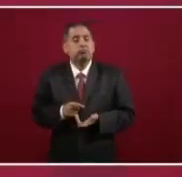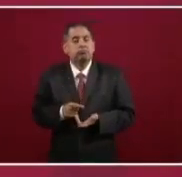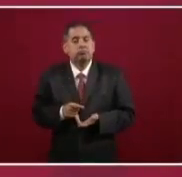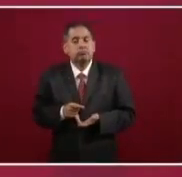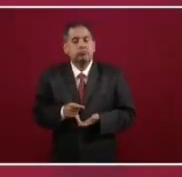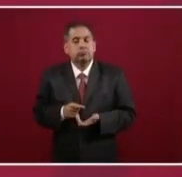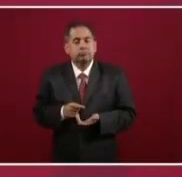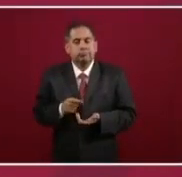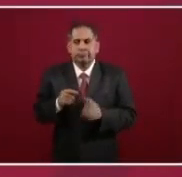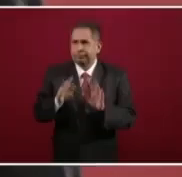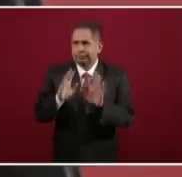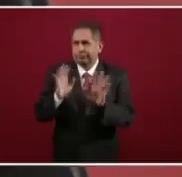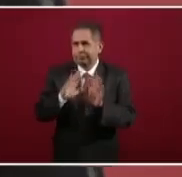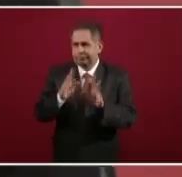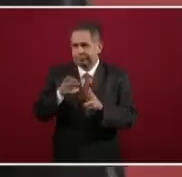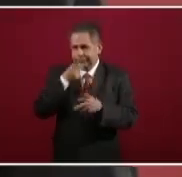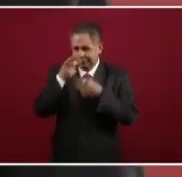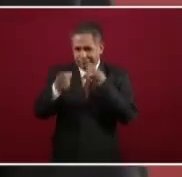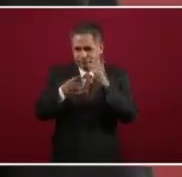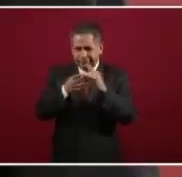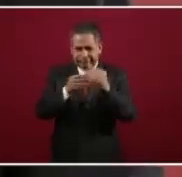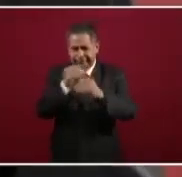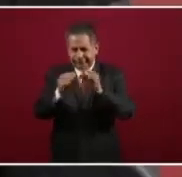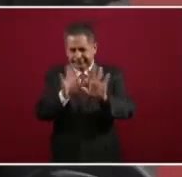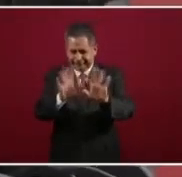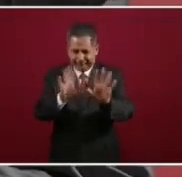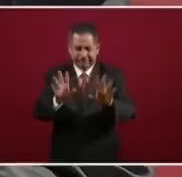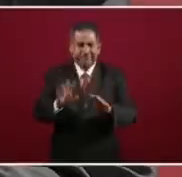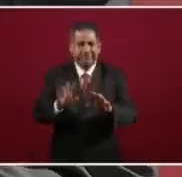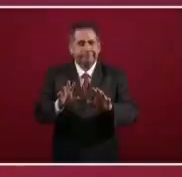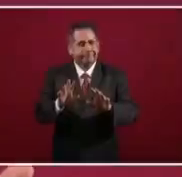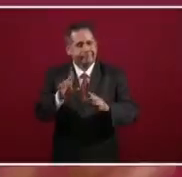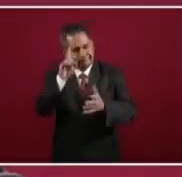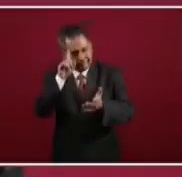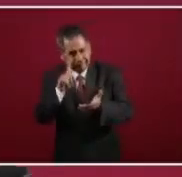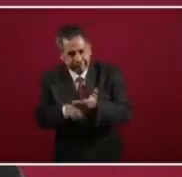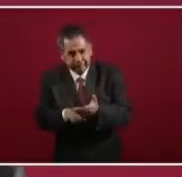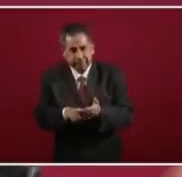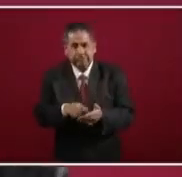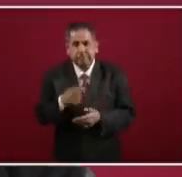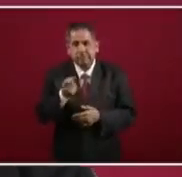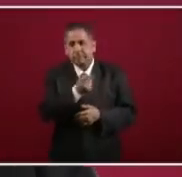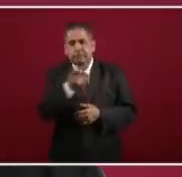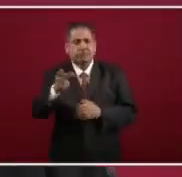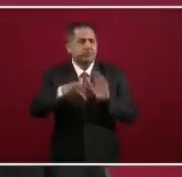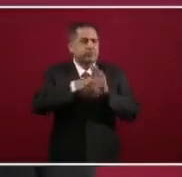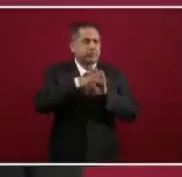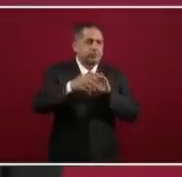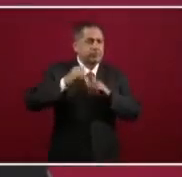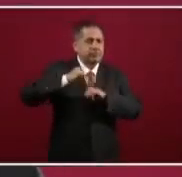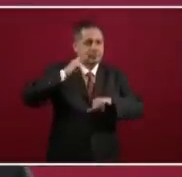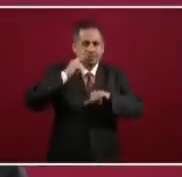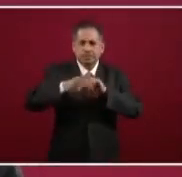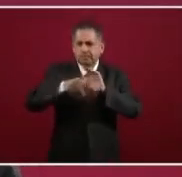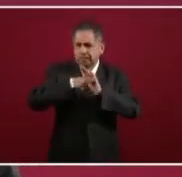no voy a dar al polemizar pero los que manejan los medios